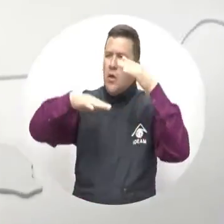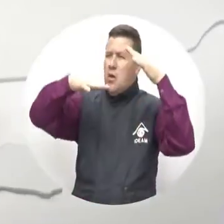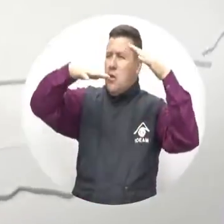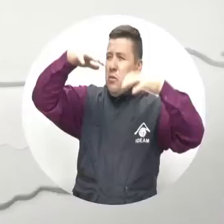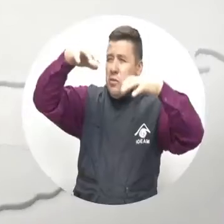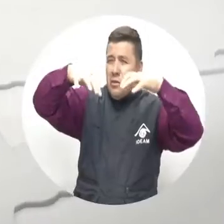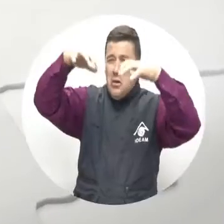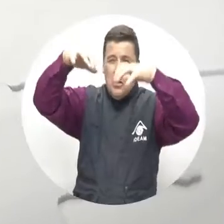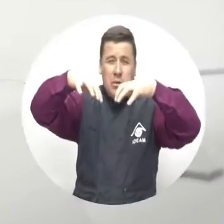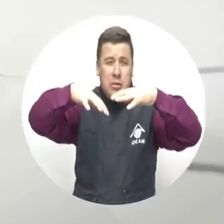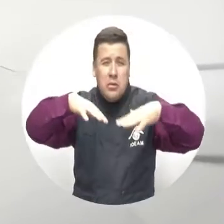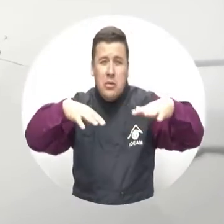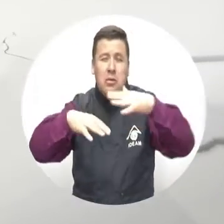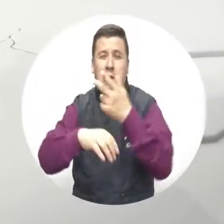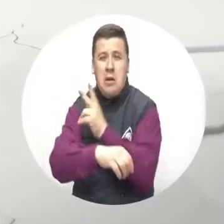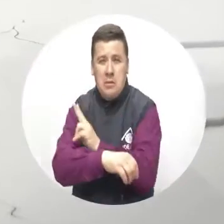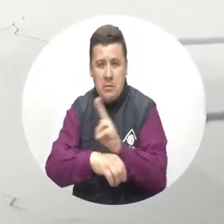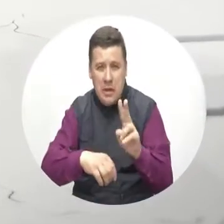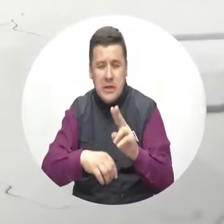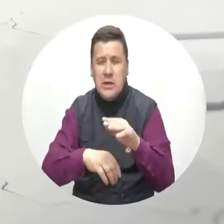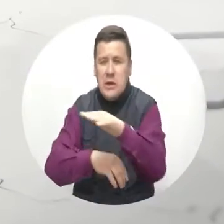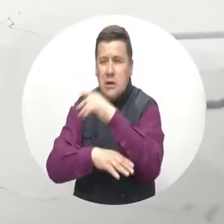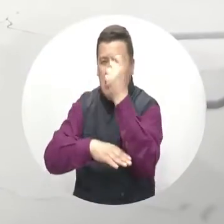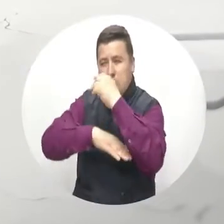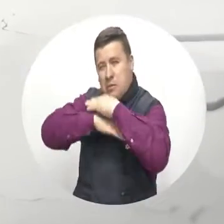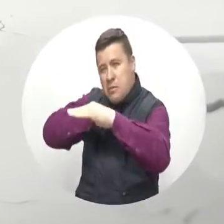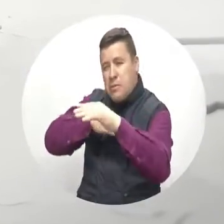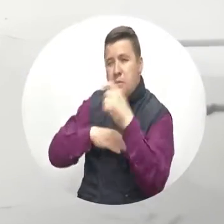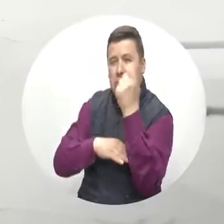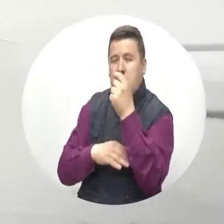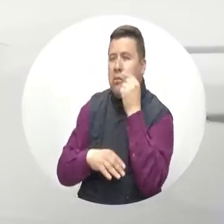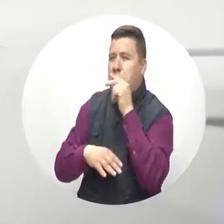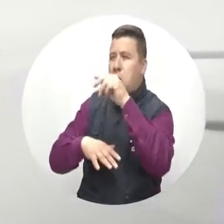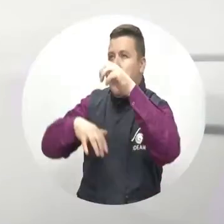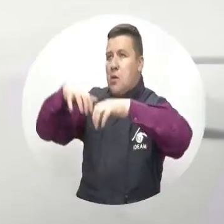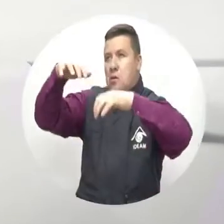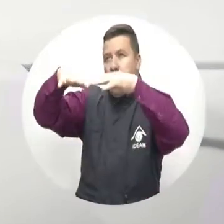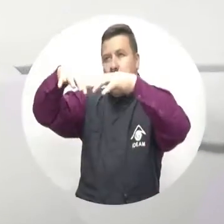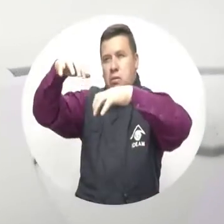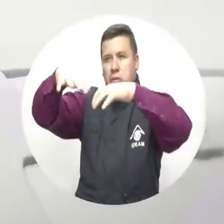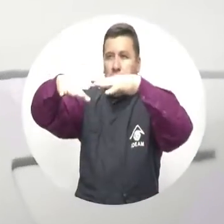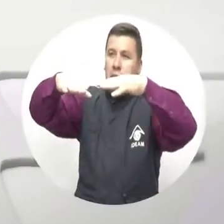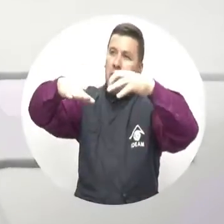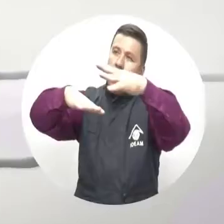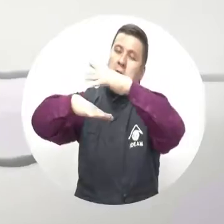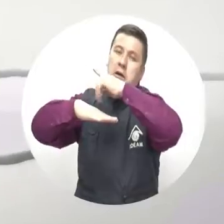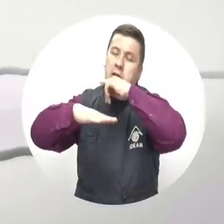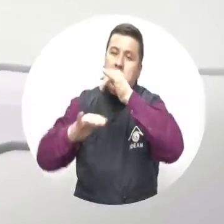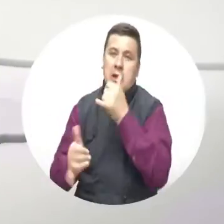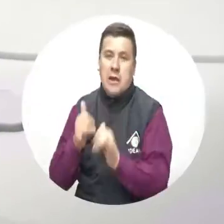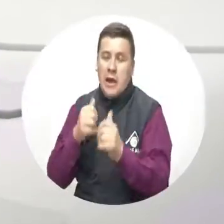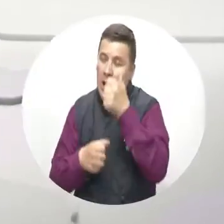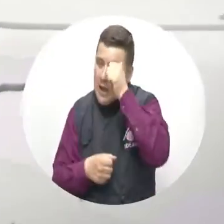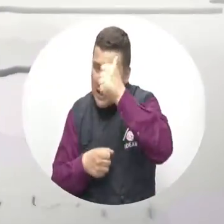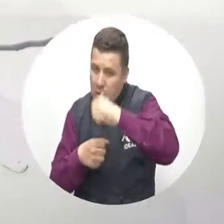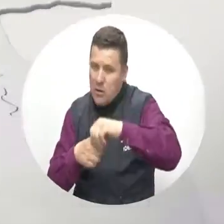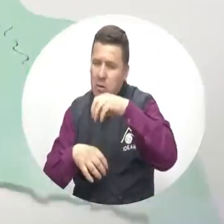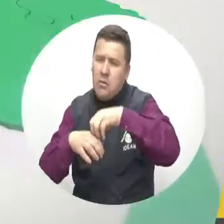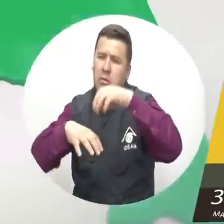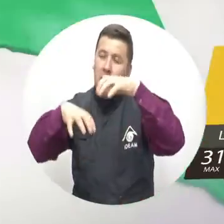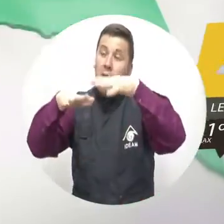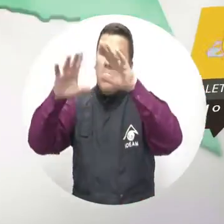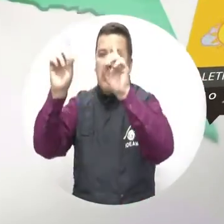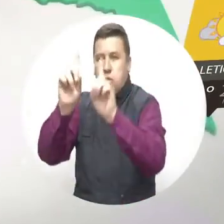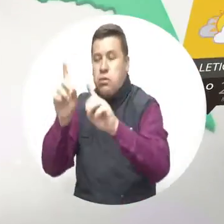tiempo seco y parcialmente nublado, aunque no se descartan lluvias suaves en Vichada, Meta y Casanare. En la